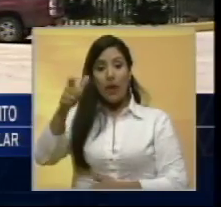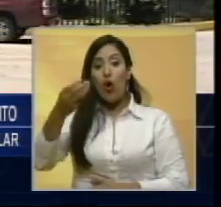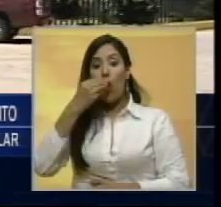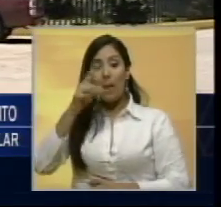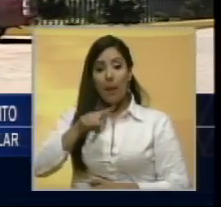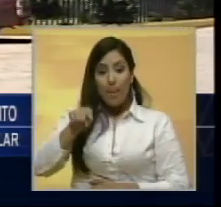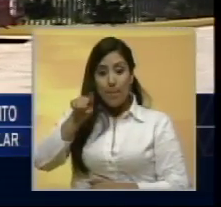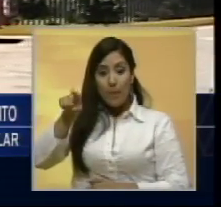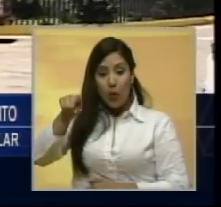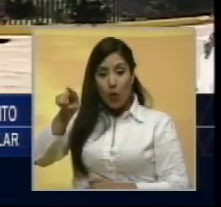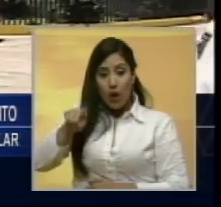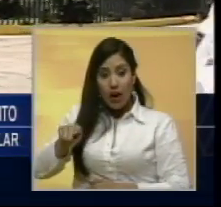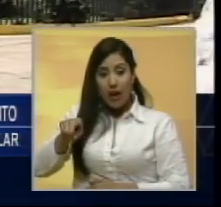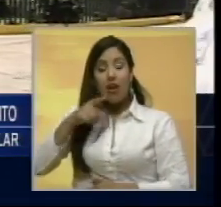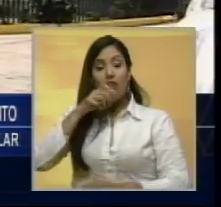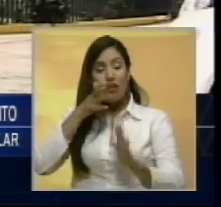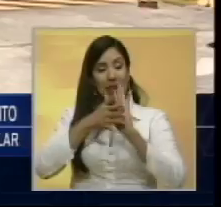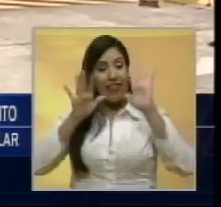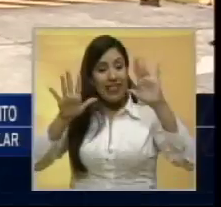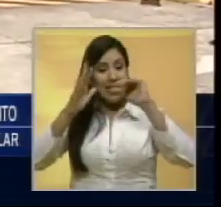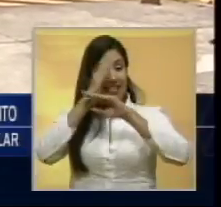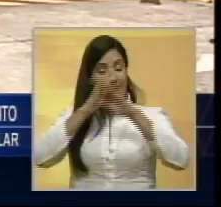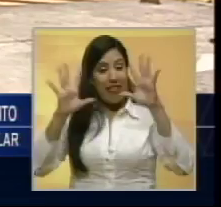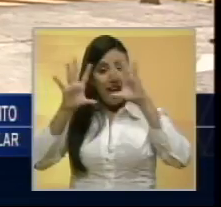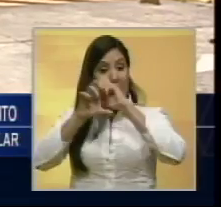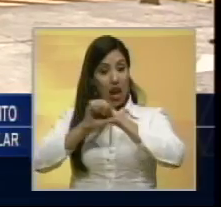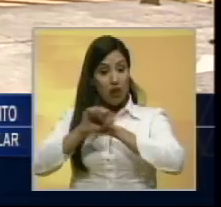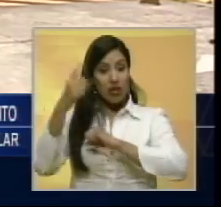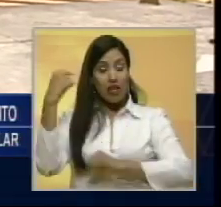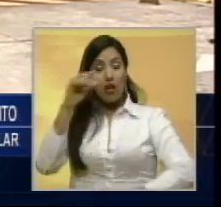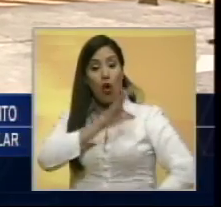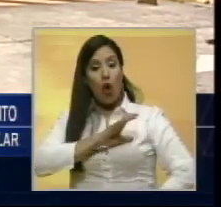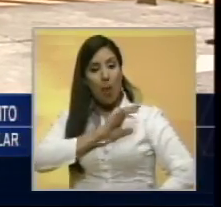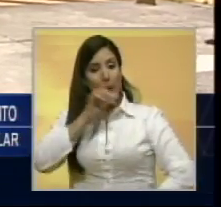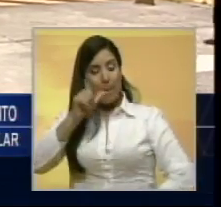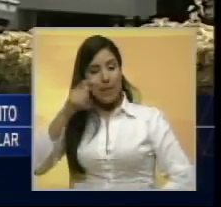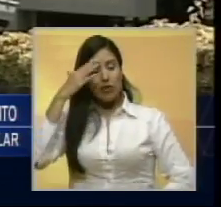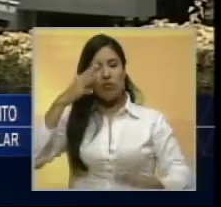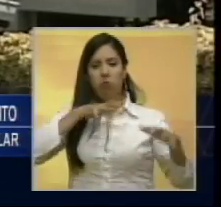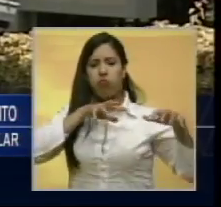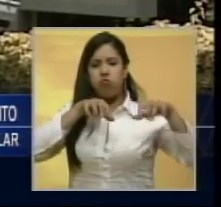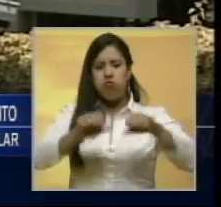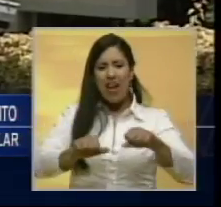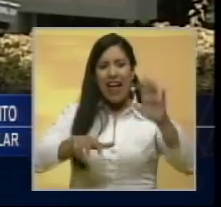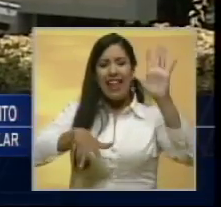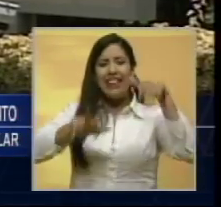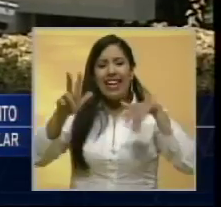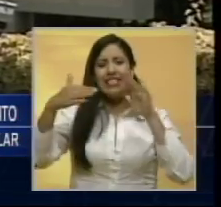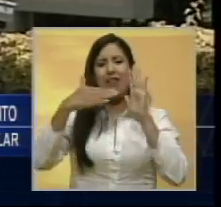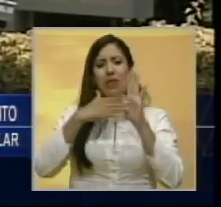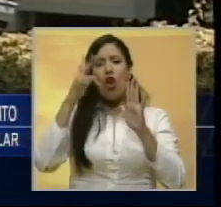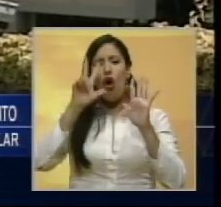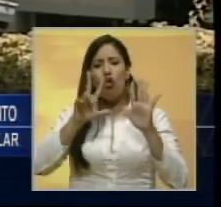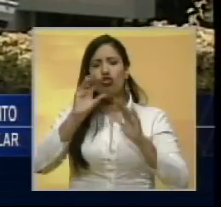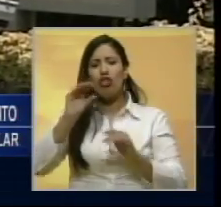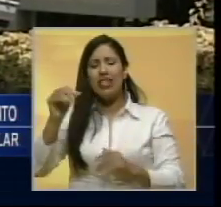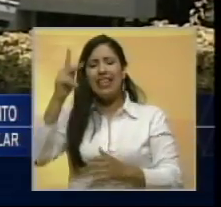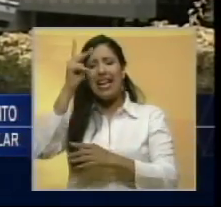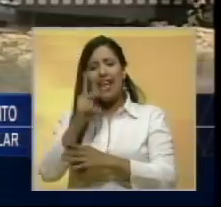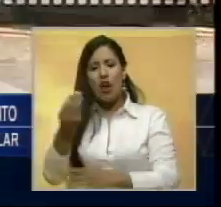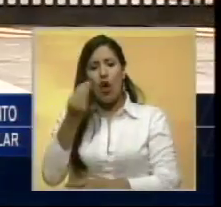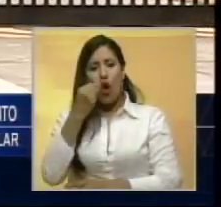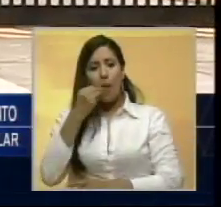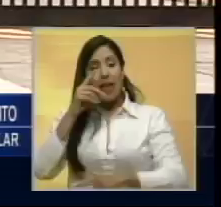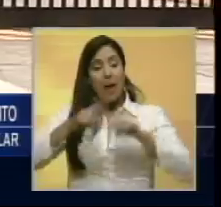Alimentos Polar, informó que a las 10:30 de la noche una comisión de funcionarios se apropió de 13.800 kilogramos de alimentos